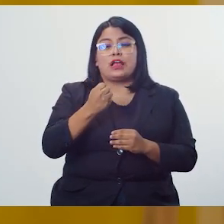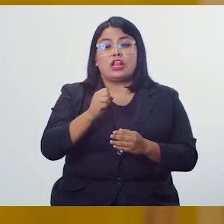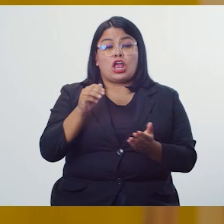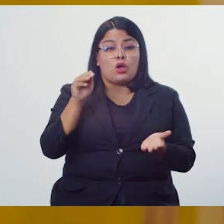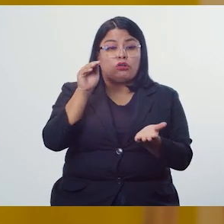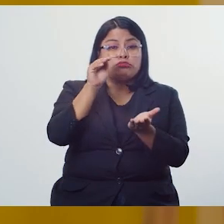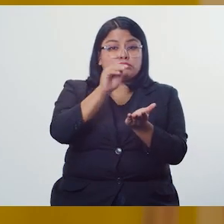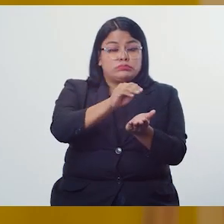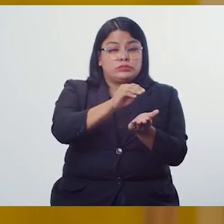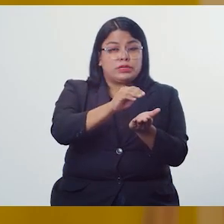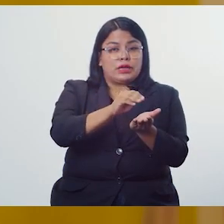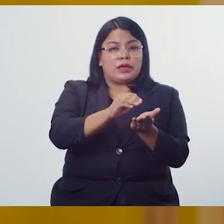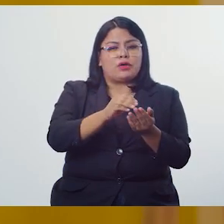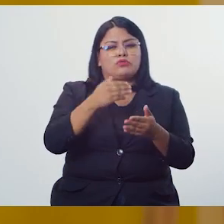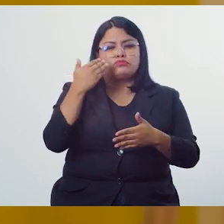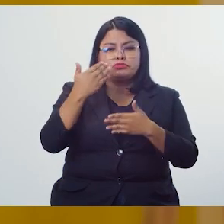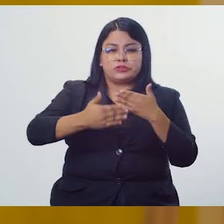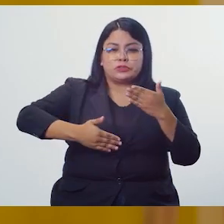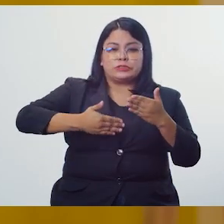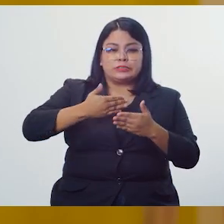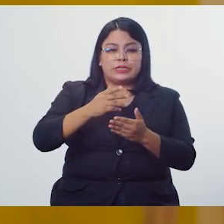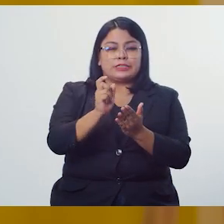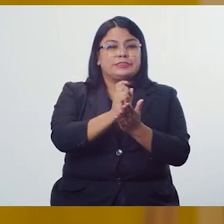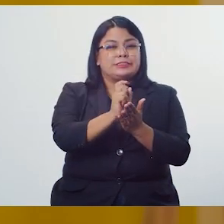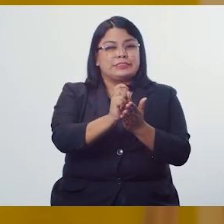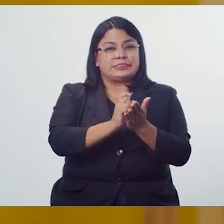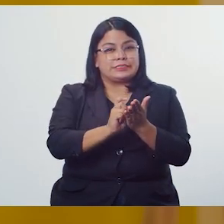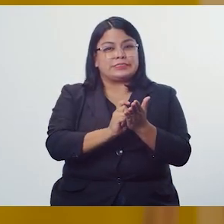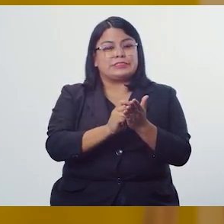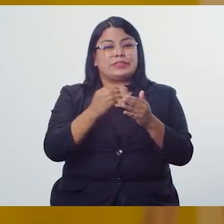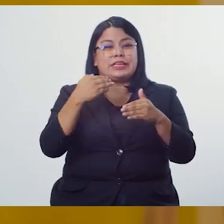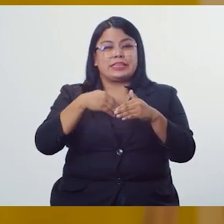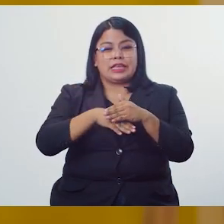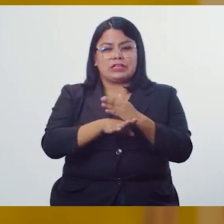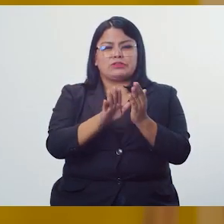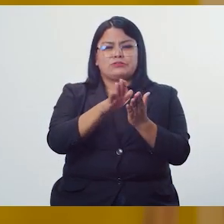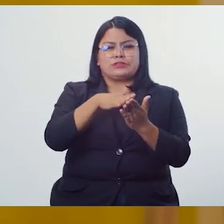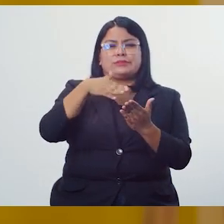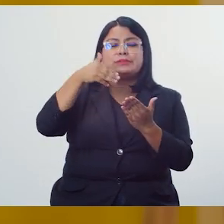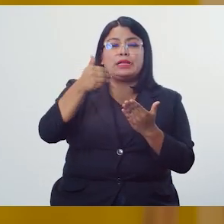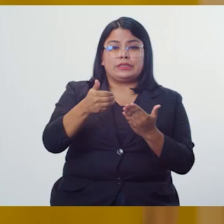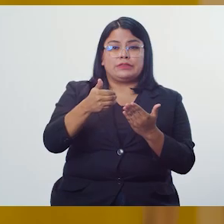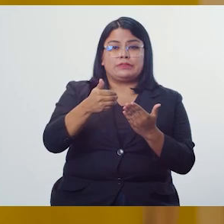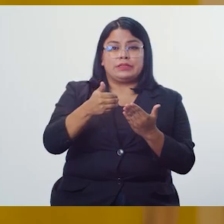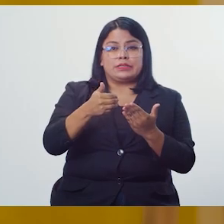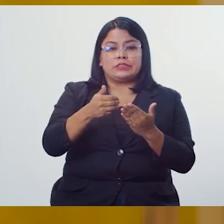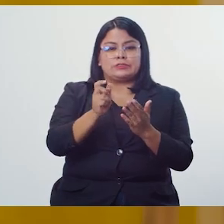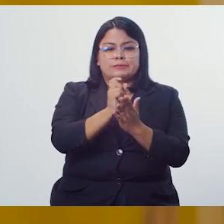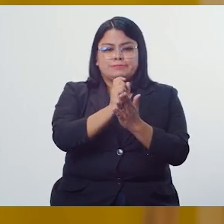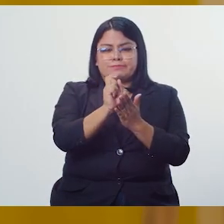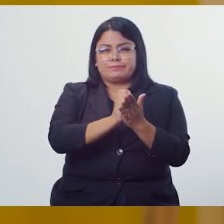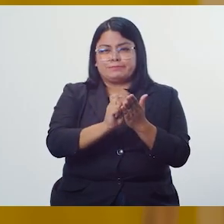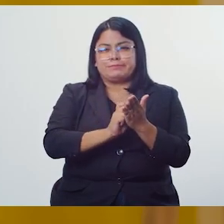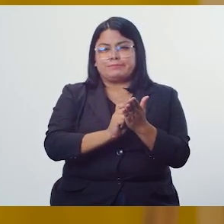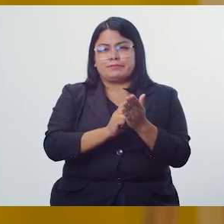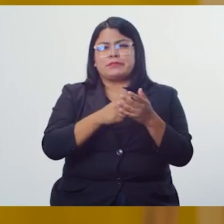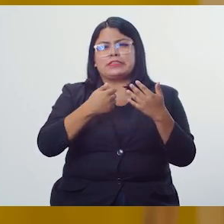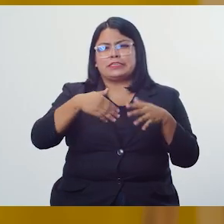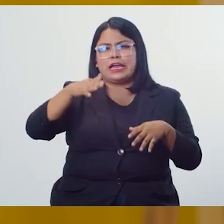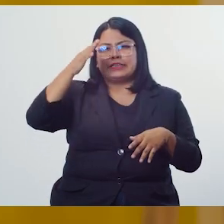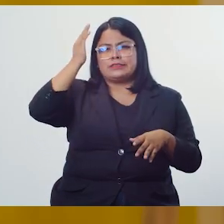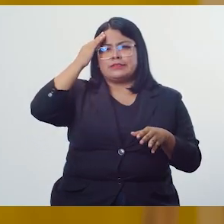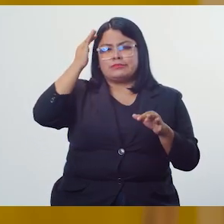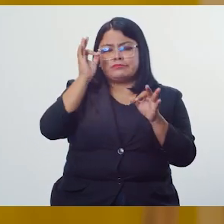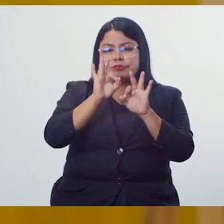la unidad a través de un proceso de escritura que parte de la planificación de la escritura, o conocido